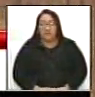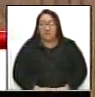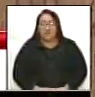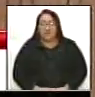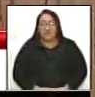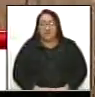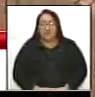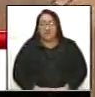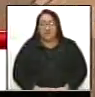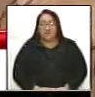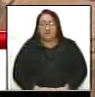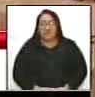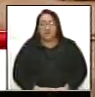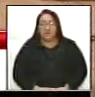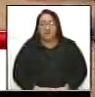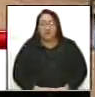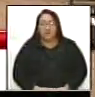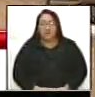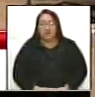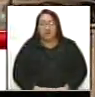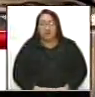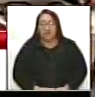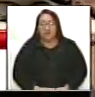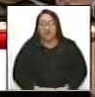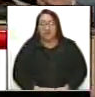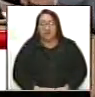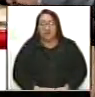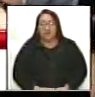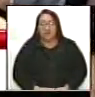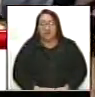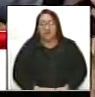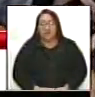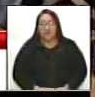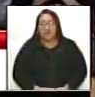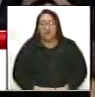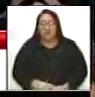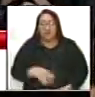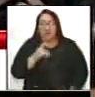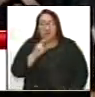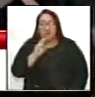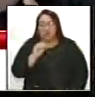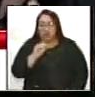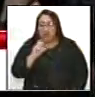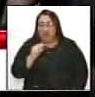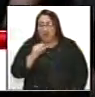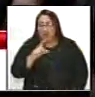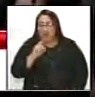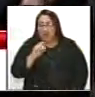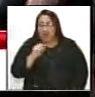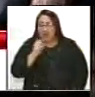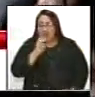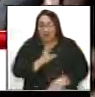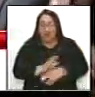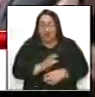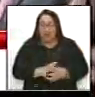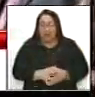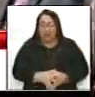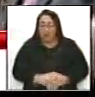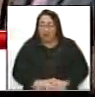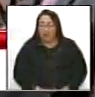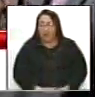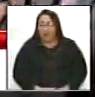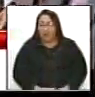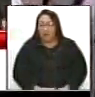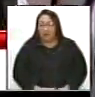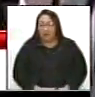damos la bienvenida a la congresista Úrsula Letona. Úrsula. Presidente, buenas tardes. Buenas tardes a los